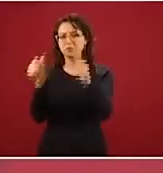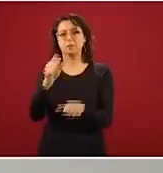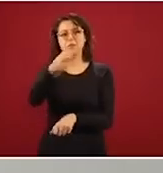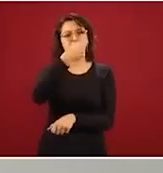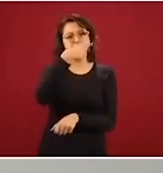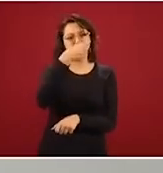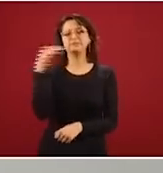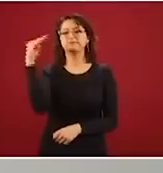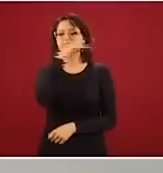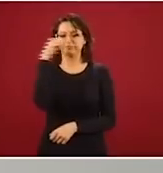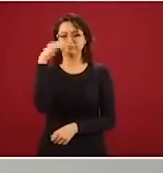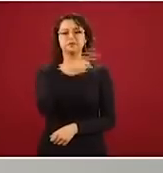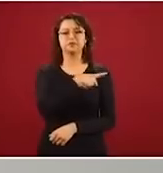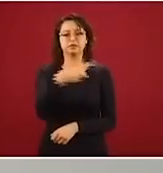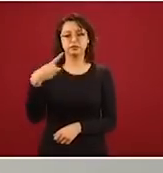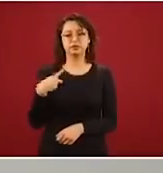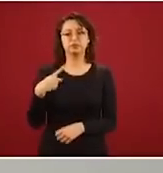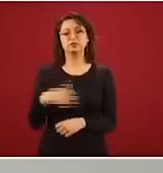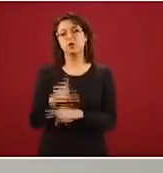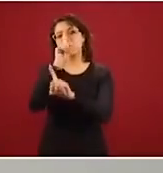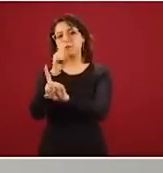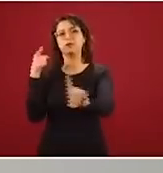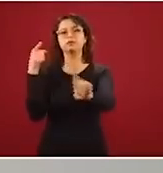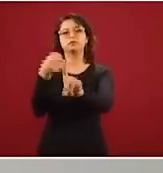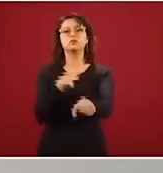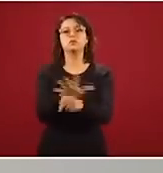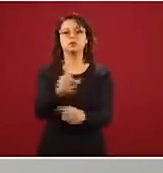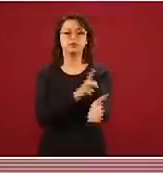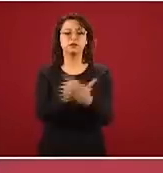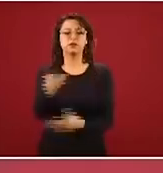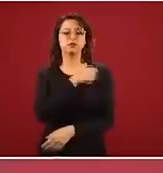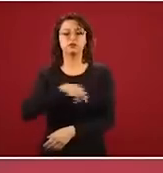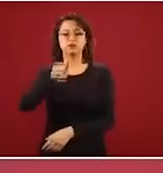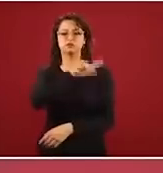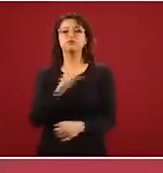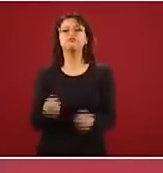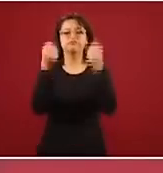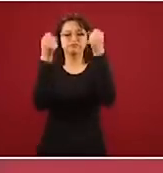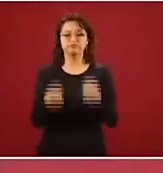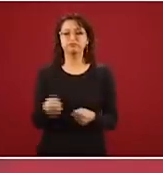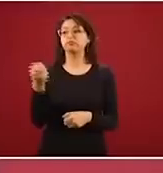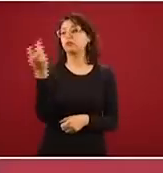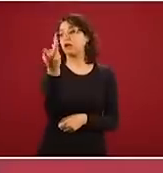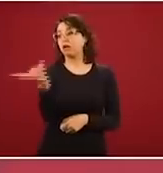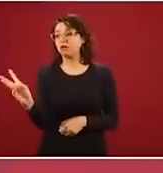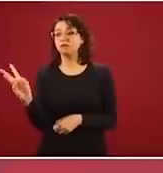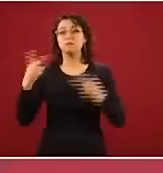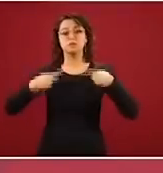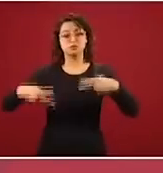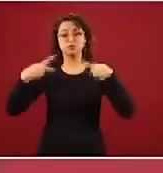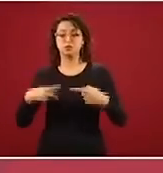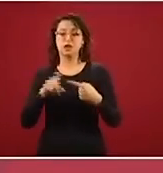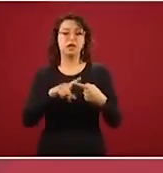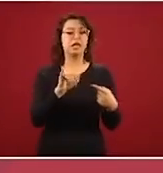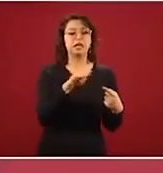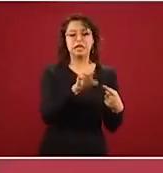medicamentos. El propósito es que se garantice el derecho a la salud a quienes no tienen